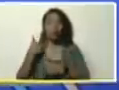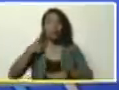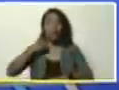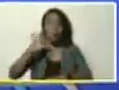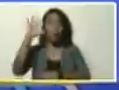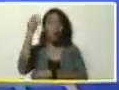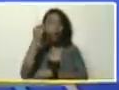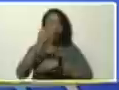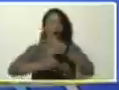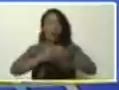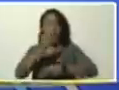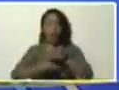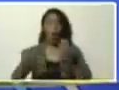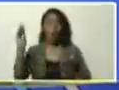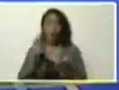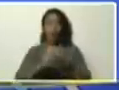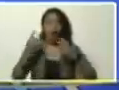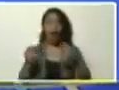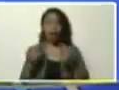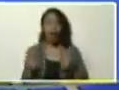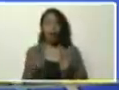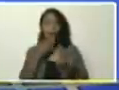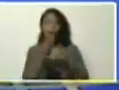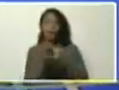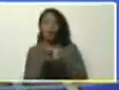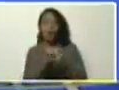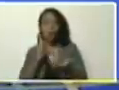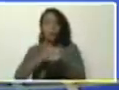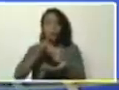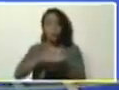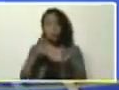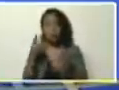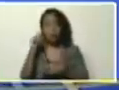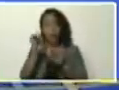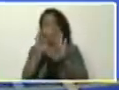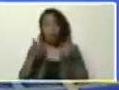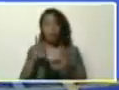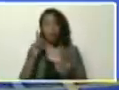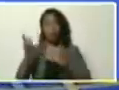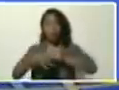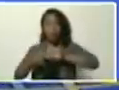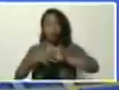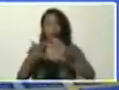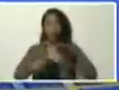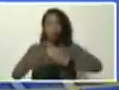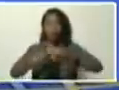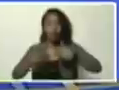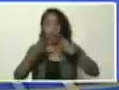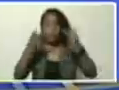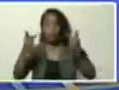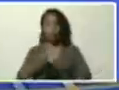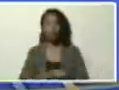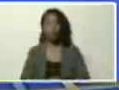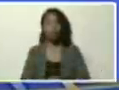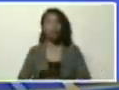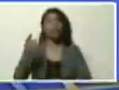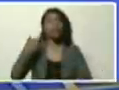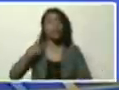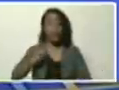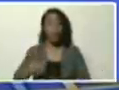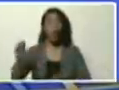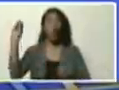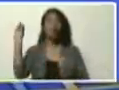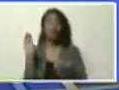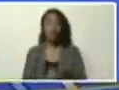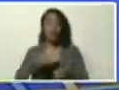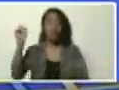de nuevo activar los presupuestos participativos y las mesas técnicas para los servicios públicos. Tenemos que volver